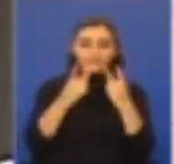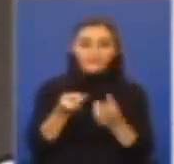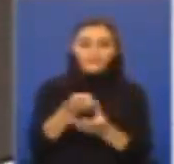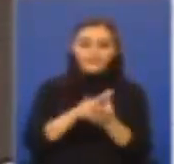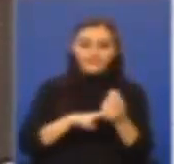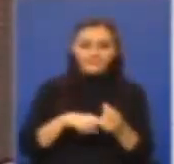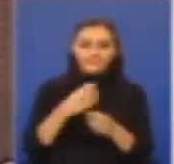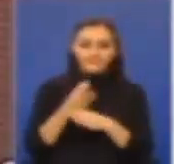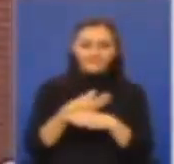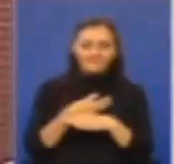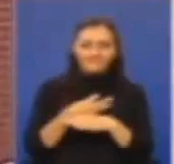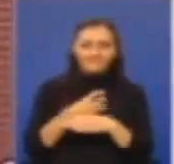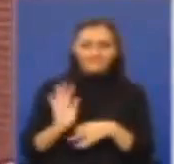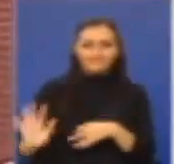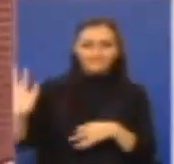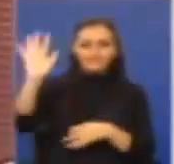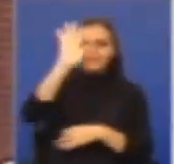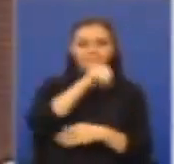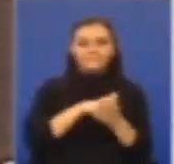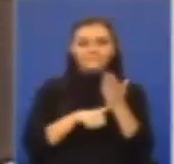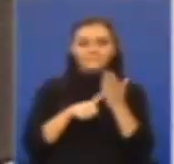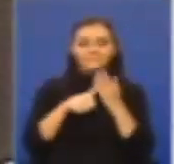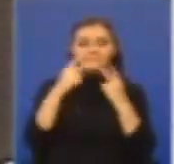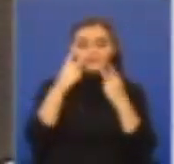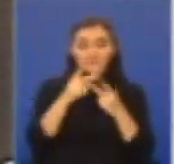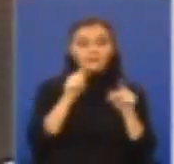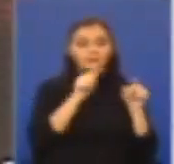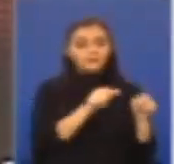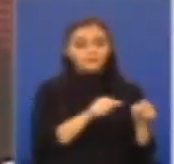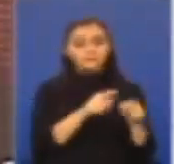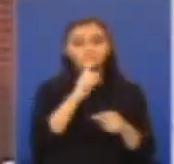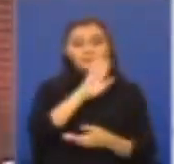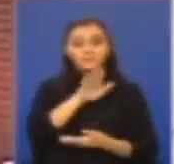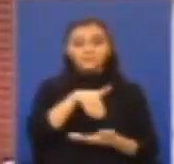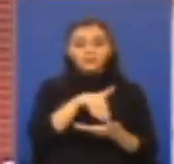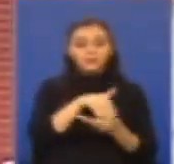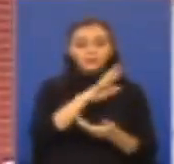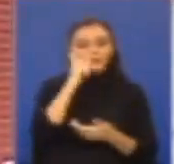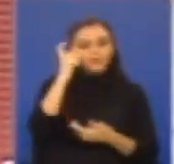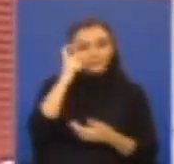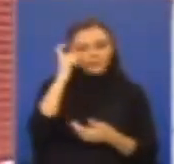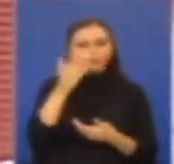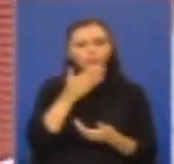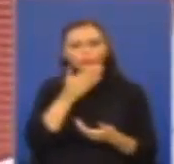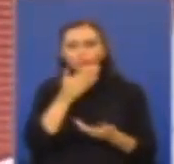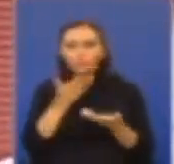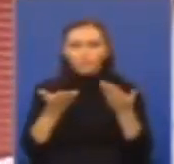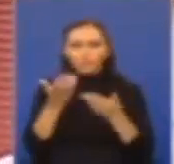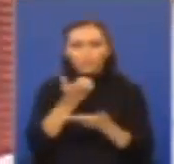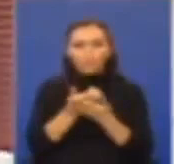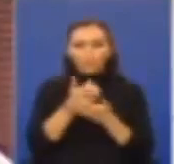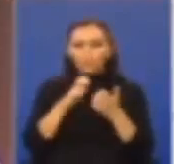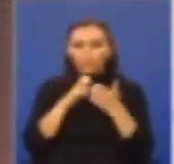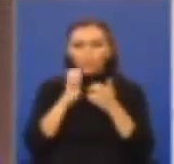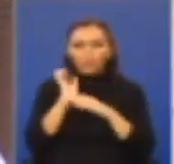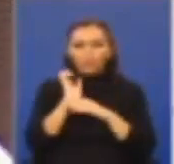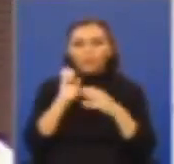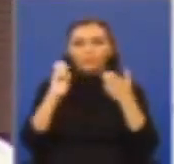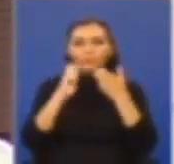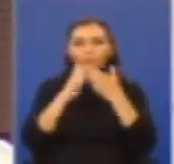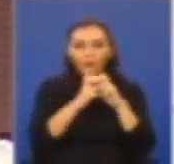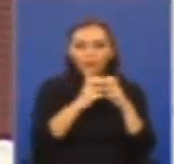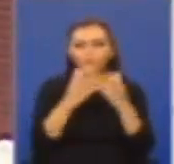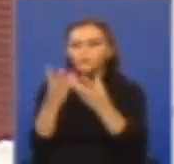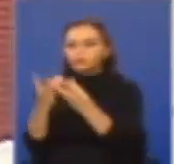sobre todo, que el IAEN nos permita, sea el gran centro de reflexión del Estado ecuatoriano para identificar los problemas y las